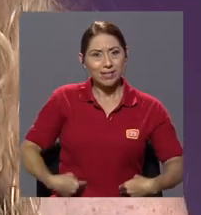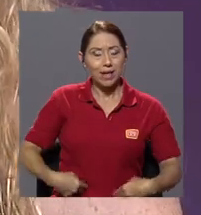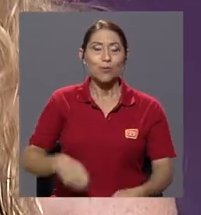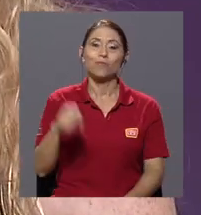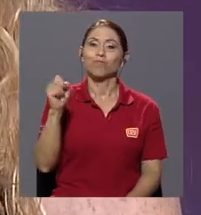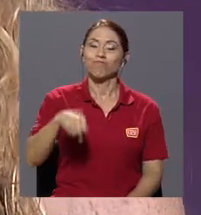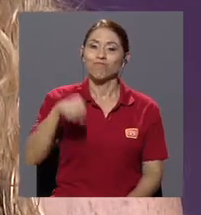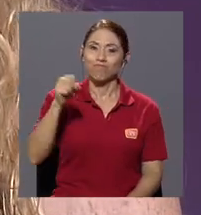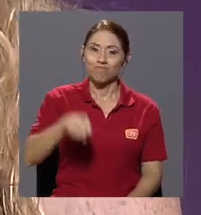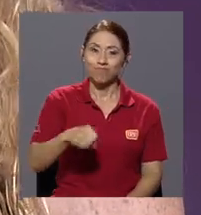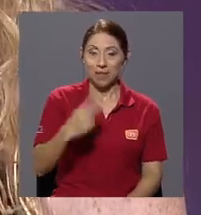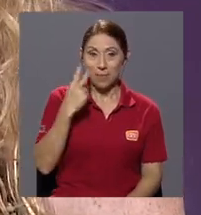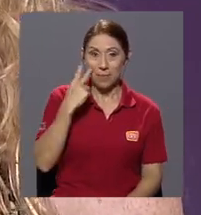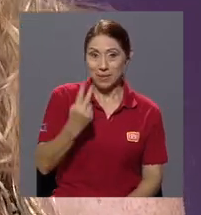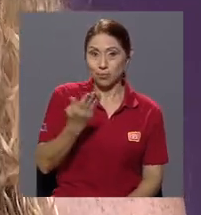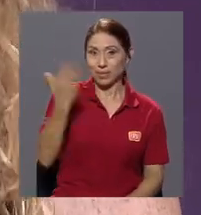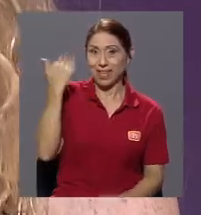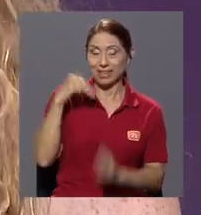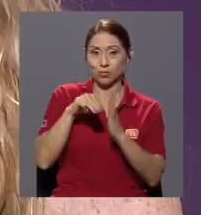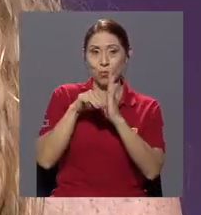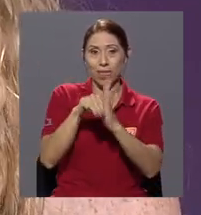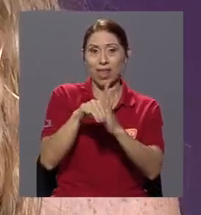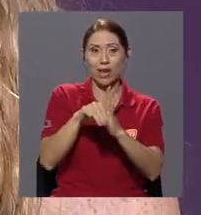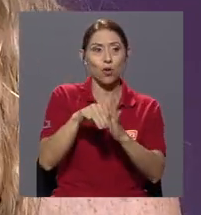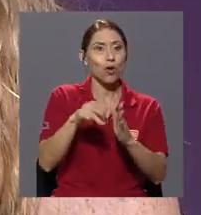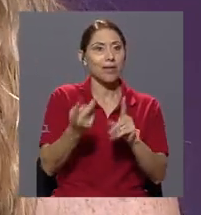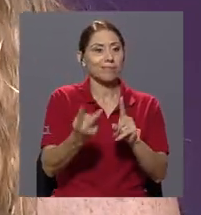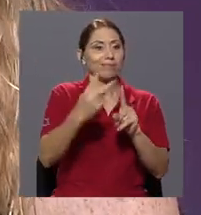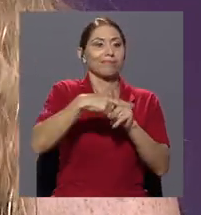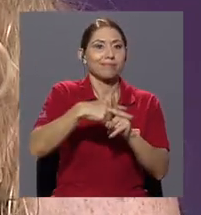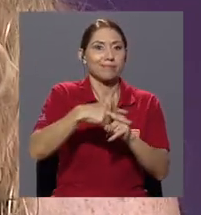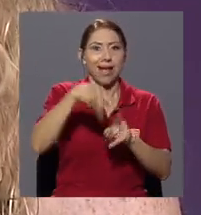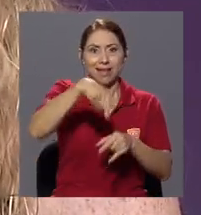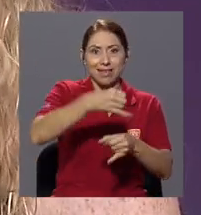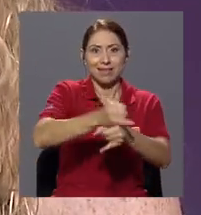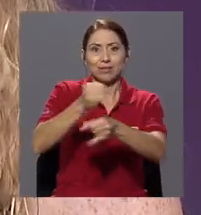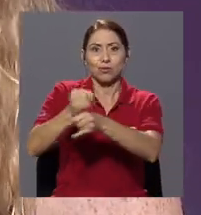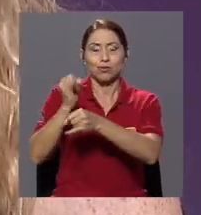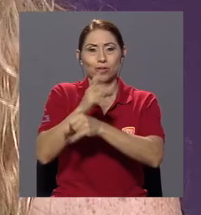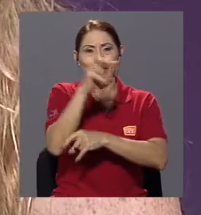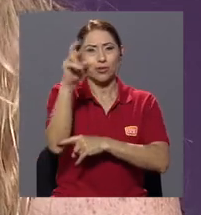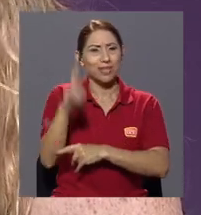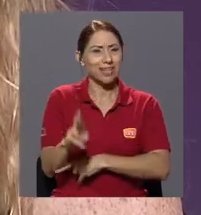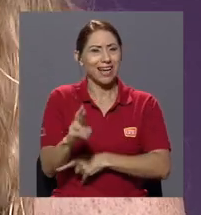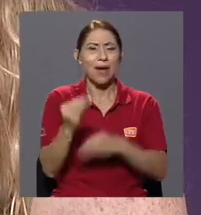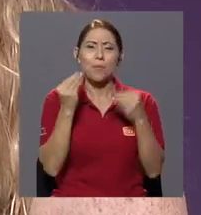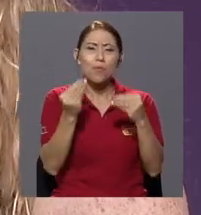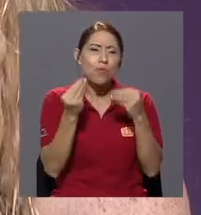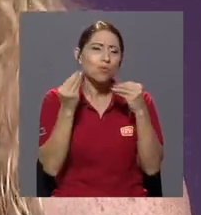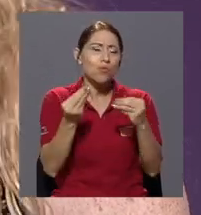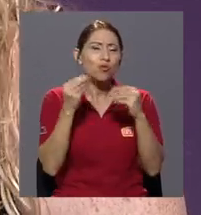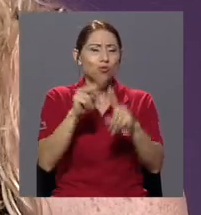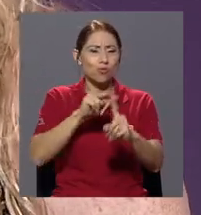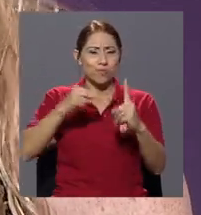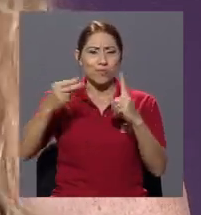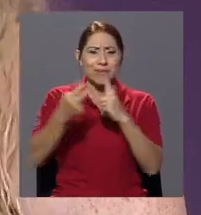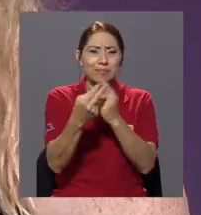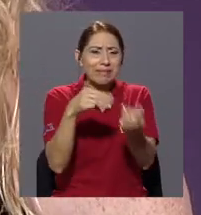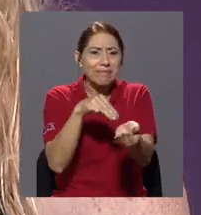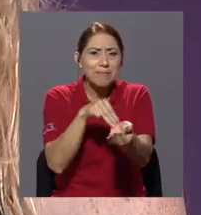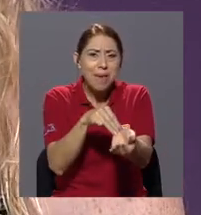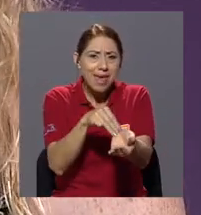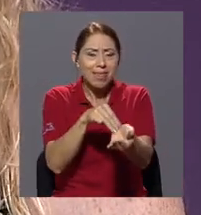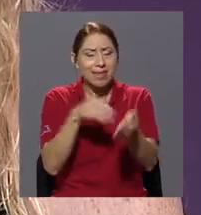modelo y practicado aquí en las instituciones en costa rica demasiado demasiado medicalizado